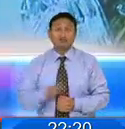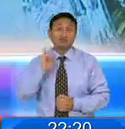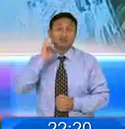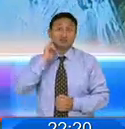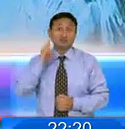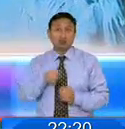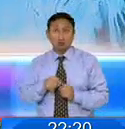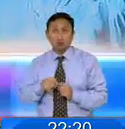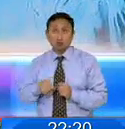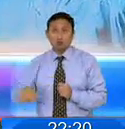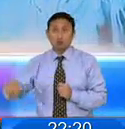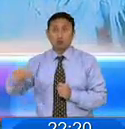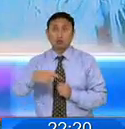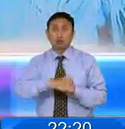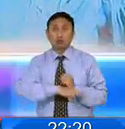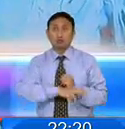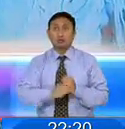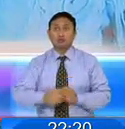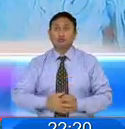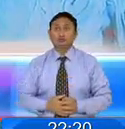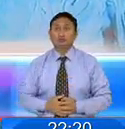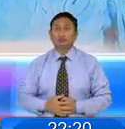se apodere de los billetes.